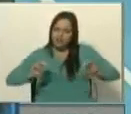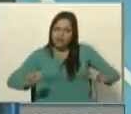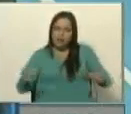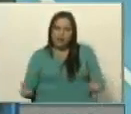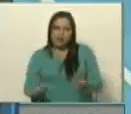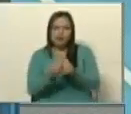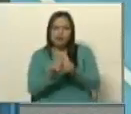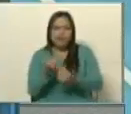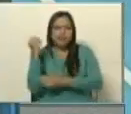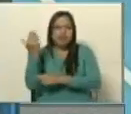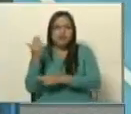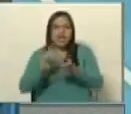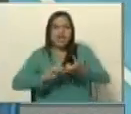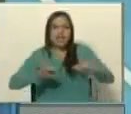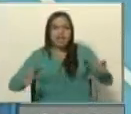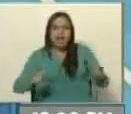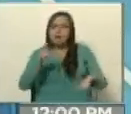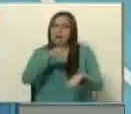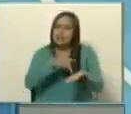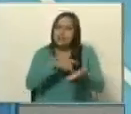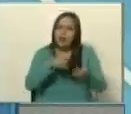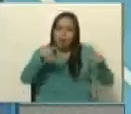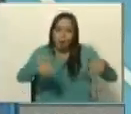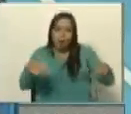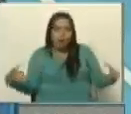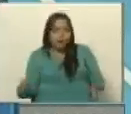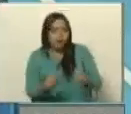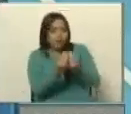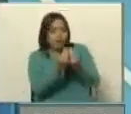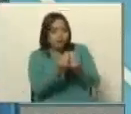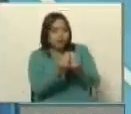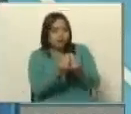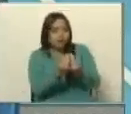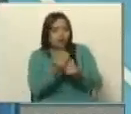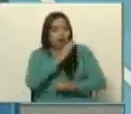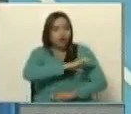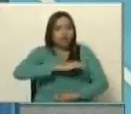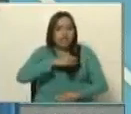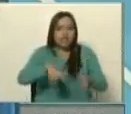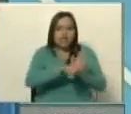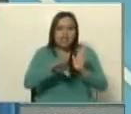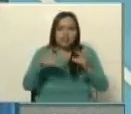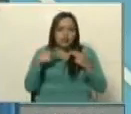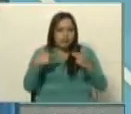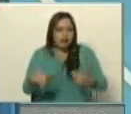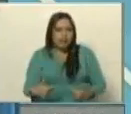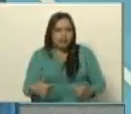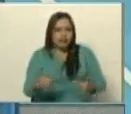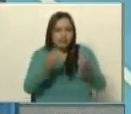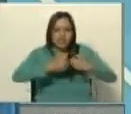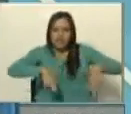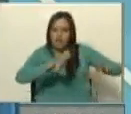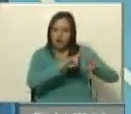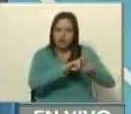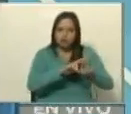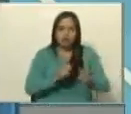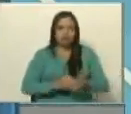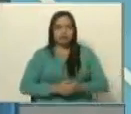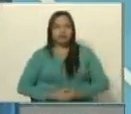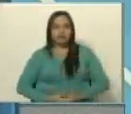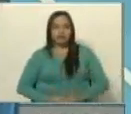de las Naciones Unidas. Participamos hoy juntos en el Consejo de Derechos Humanos de las Naciones Unidas en la ciudad de